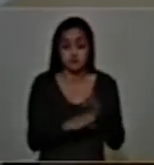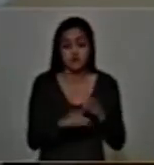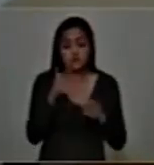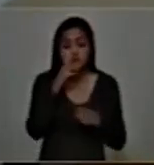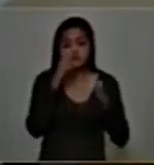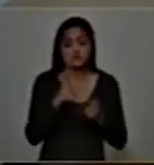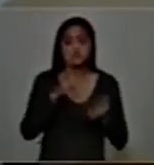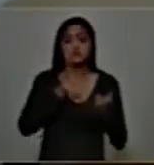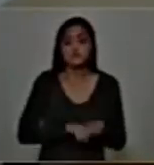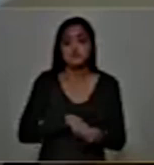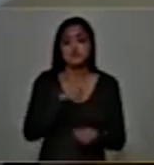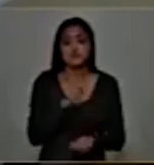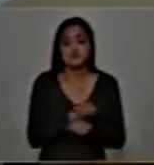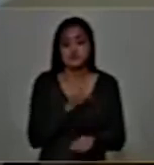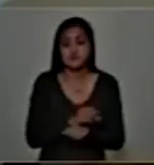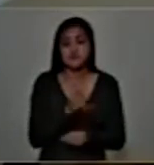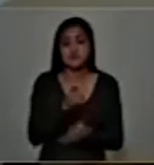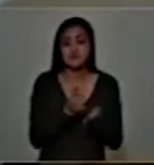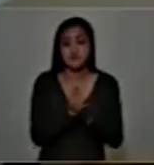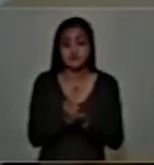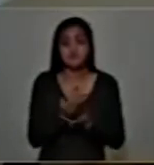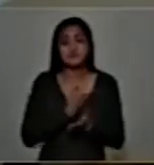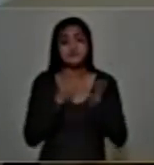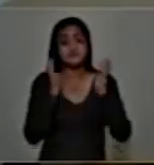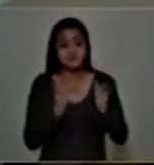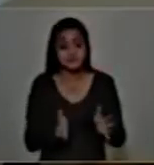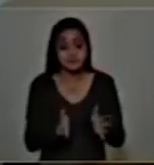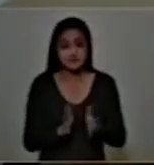De última generación.